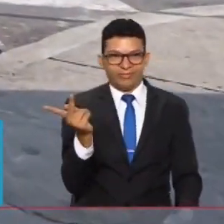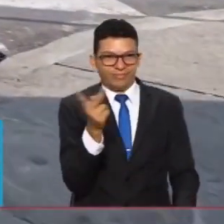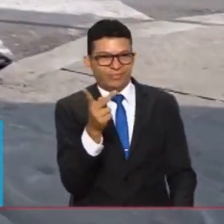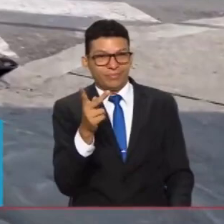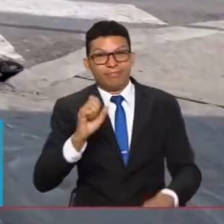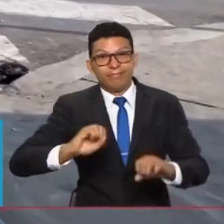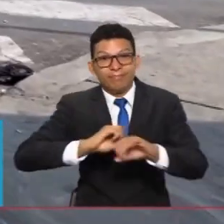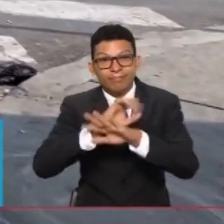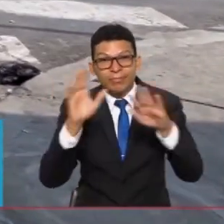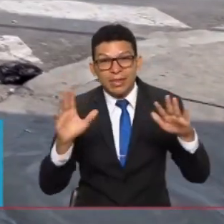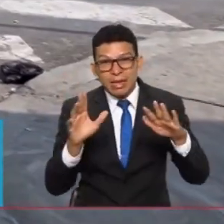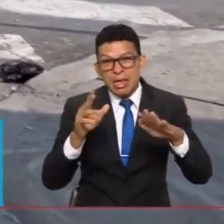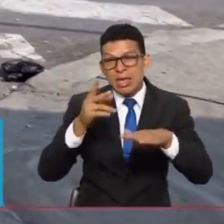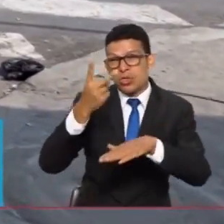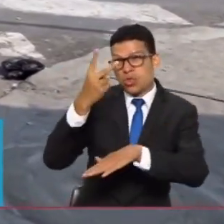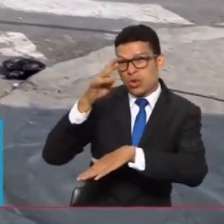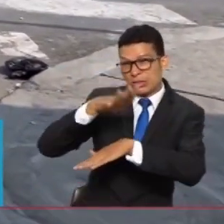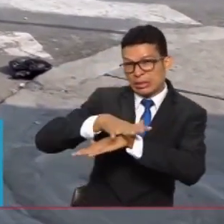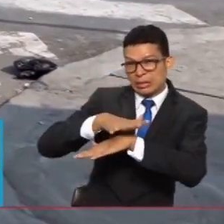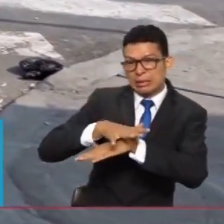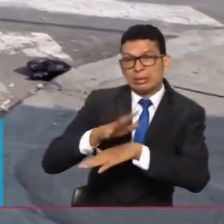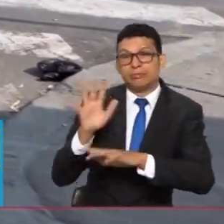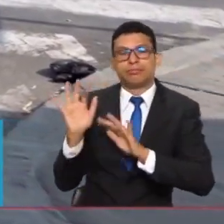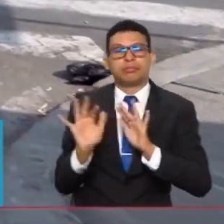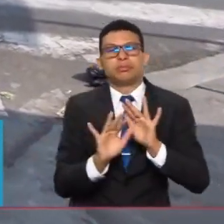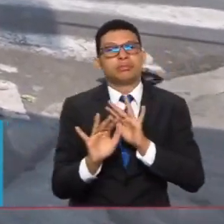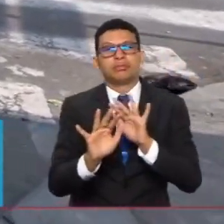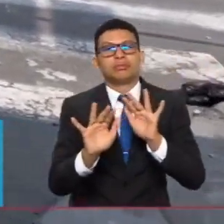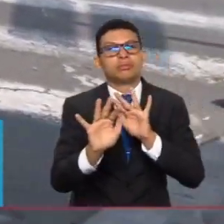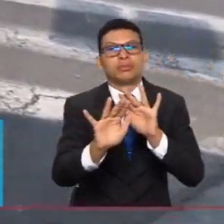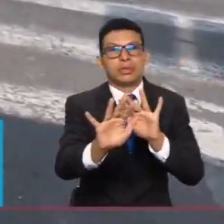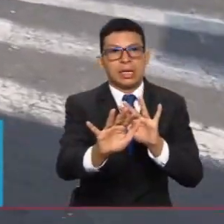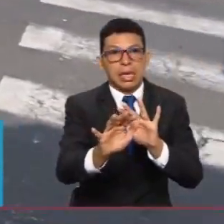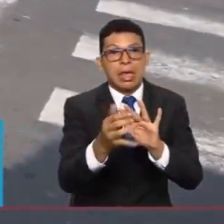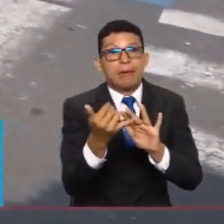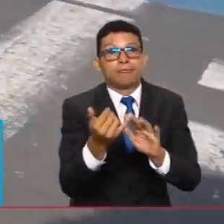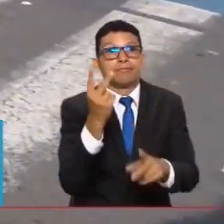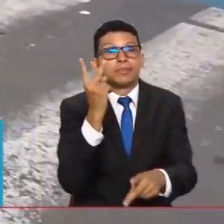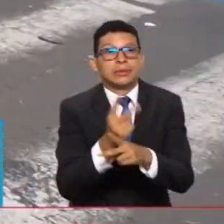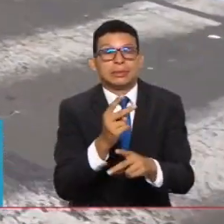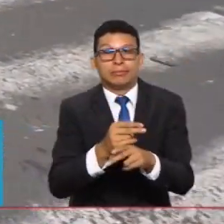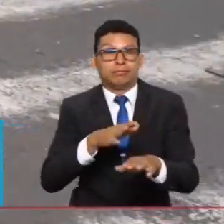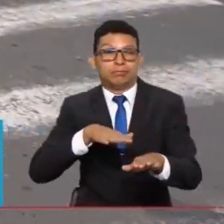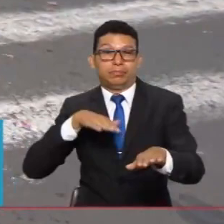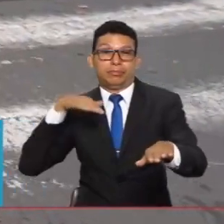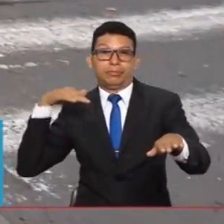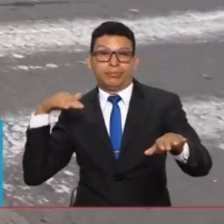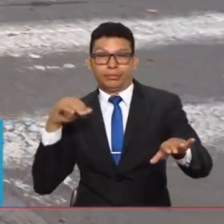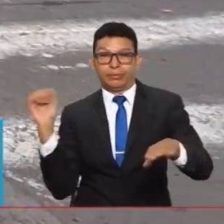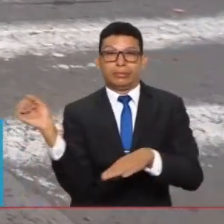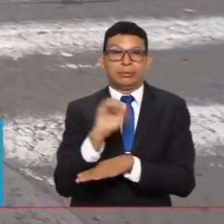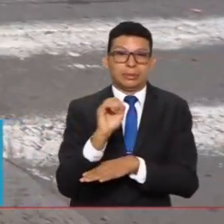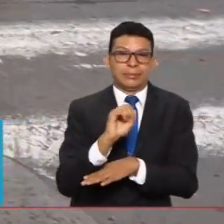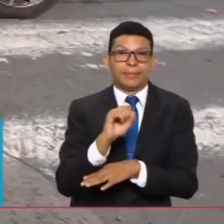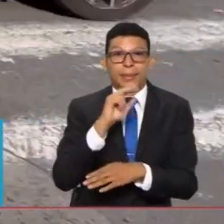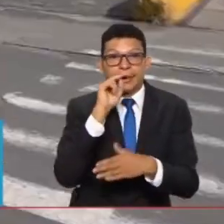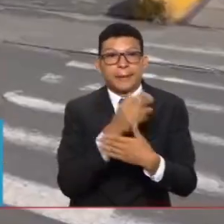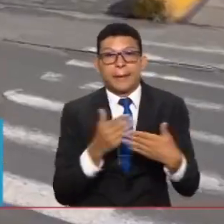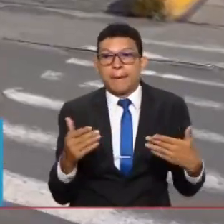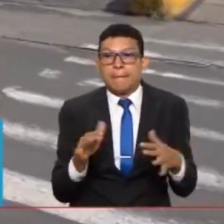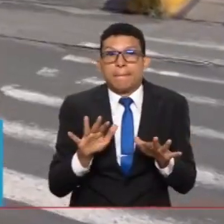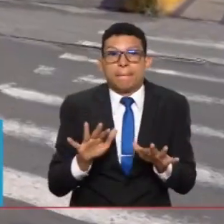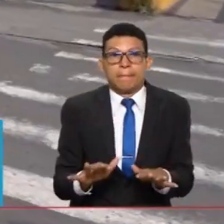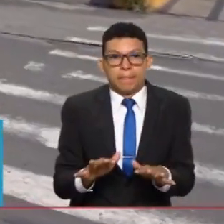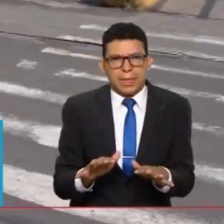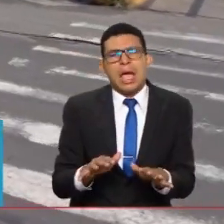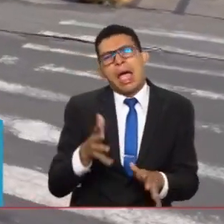por la mañana y al mediodía tienen que pasar por este sector y es muy concurrido de carros y los niños no pueden pasar. Hay gente como en